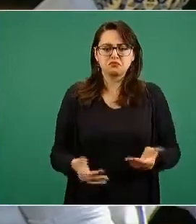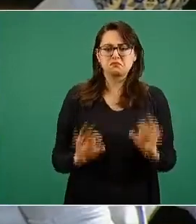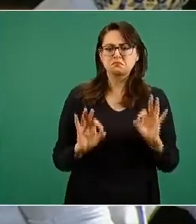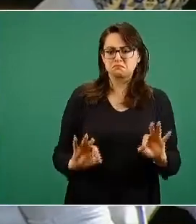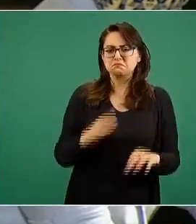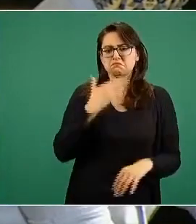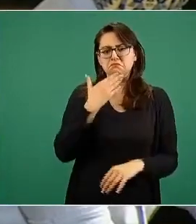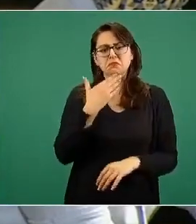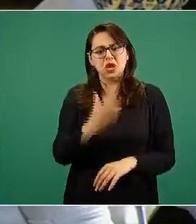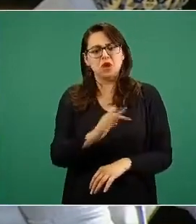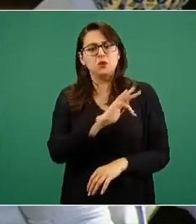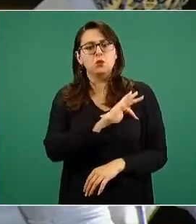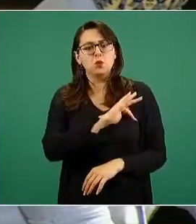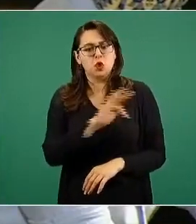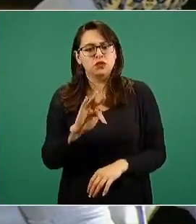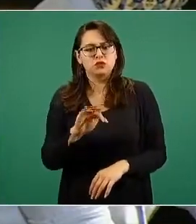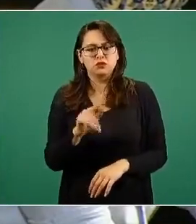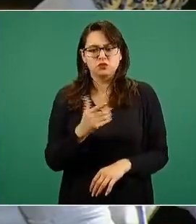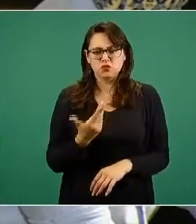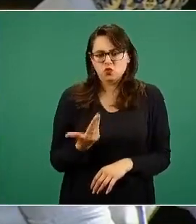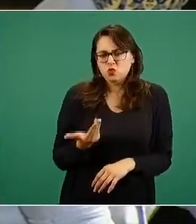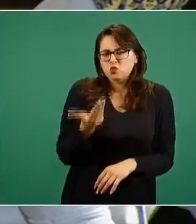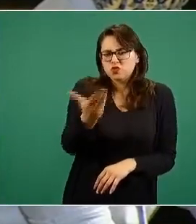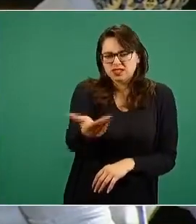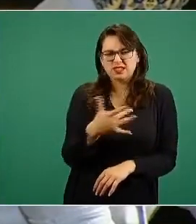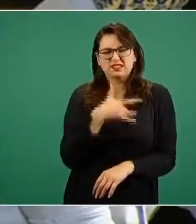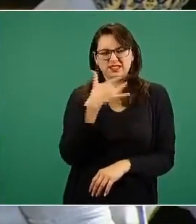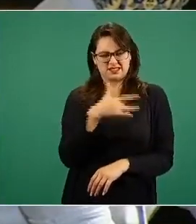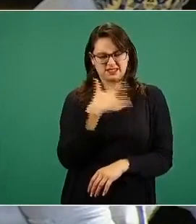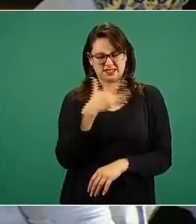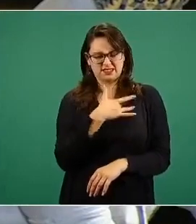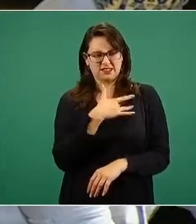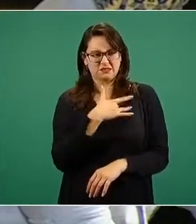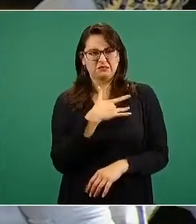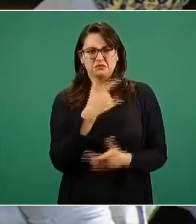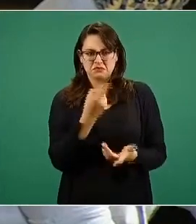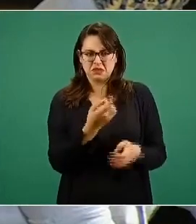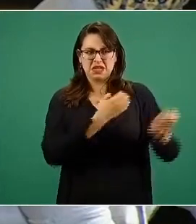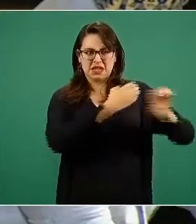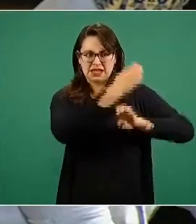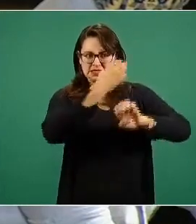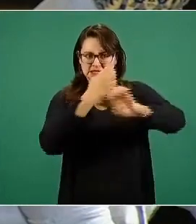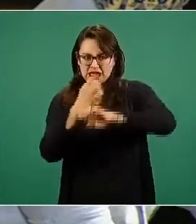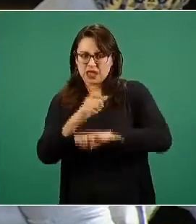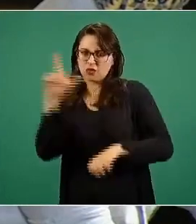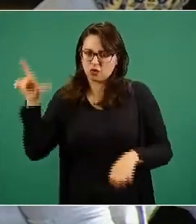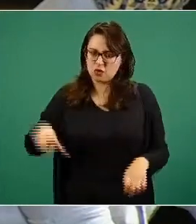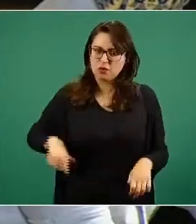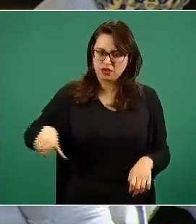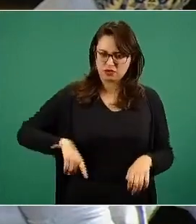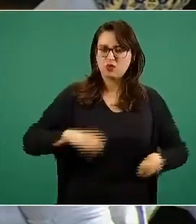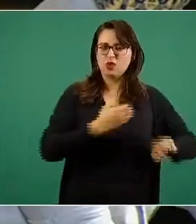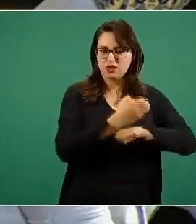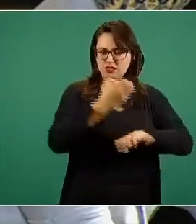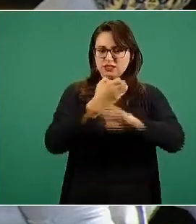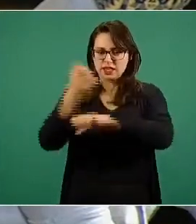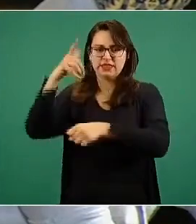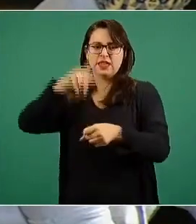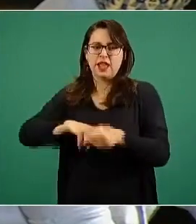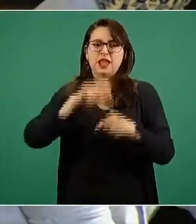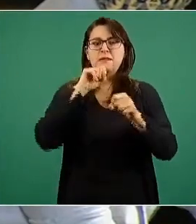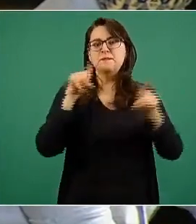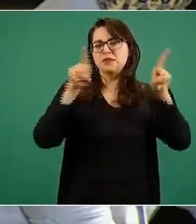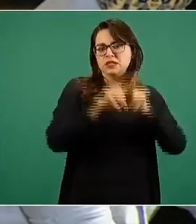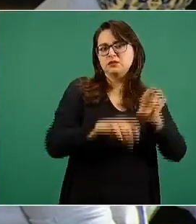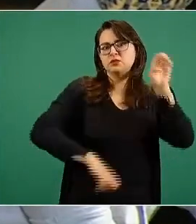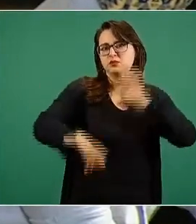podría ayudar la participación de entidades y de empresas en logística? Y también hay varias empresas que han puesto pues, de